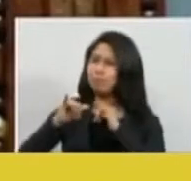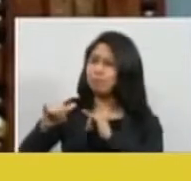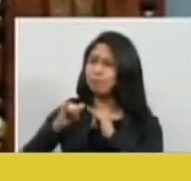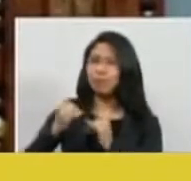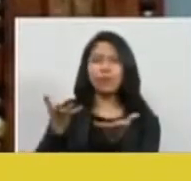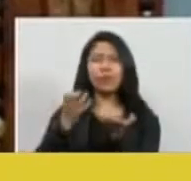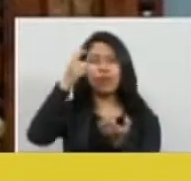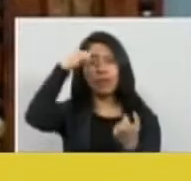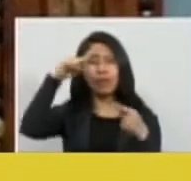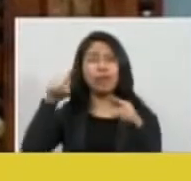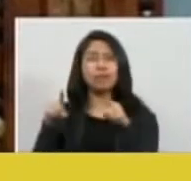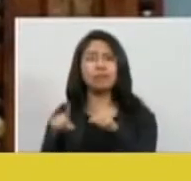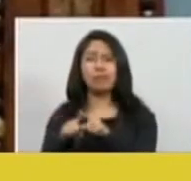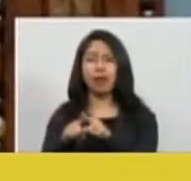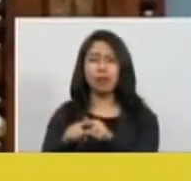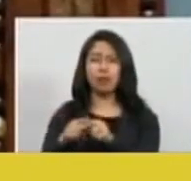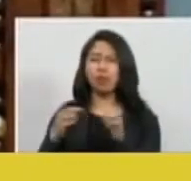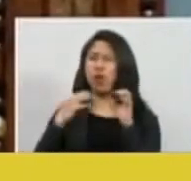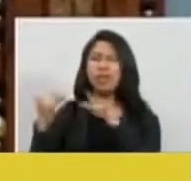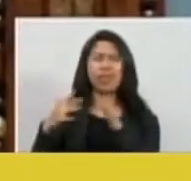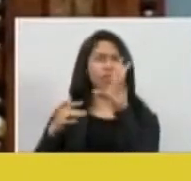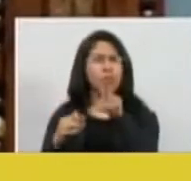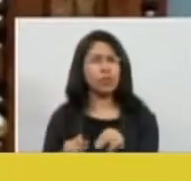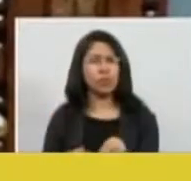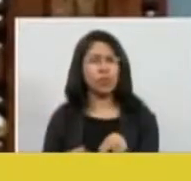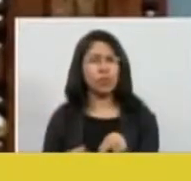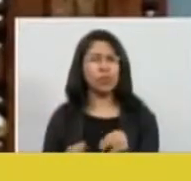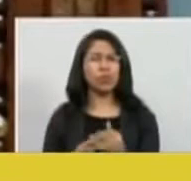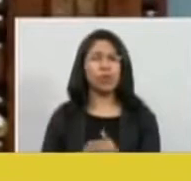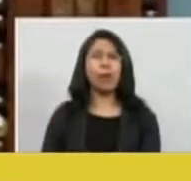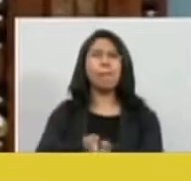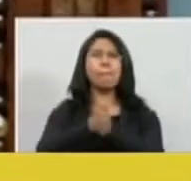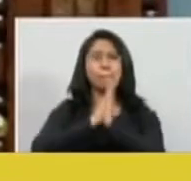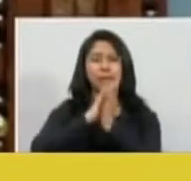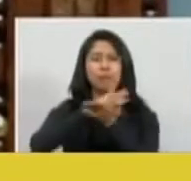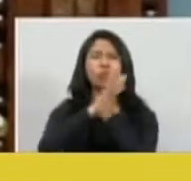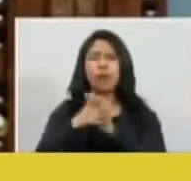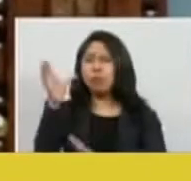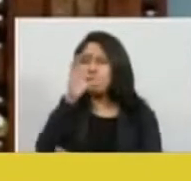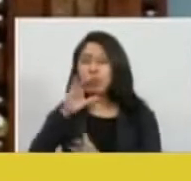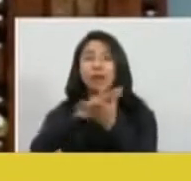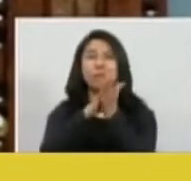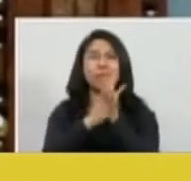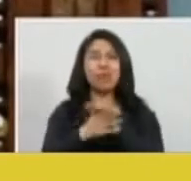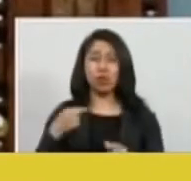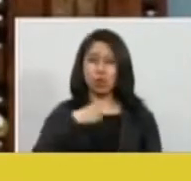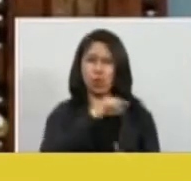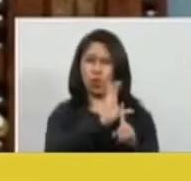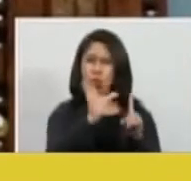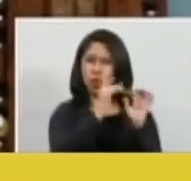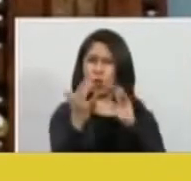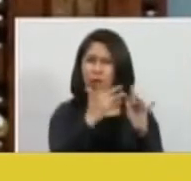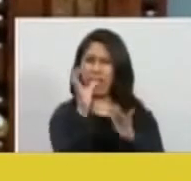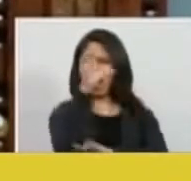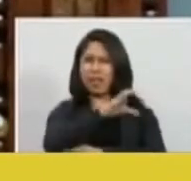hermandad. No buscamos enfrentamiento. Buscamos la paz. No somos de la cultura de la guerra ni de